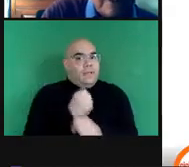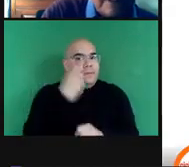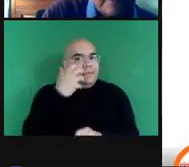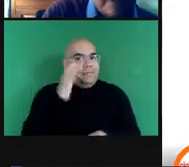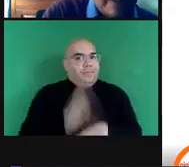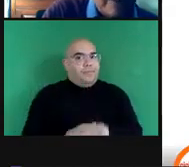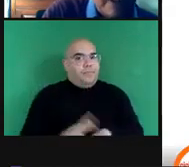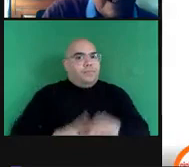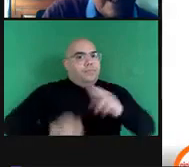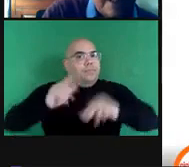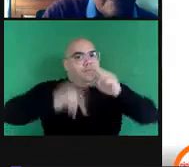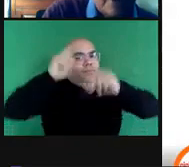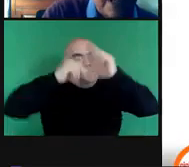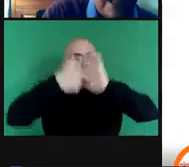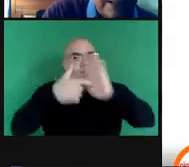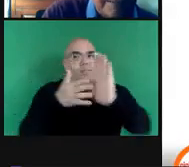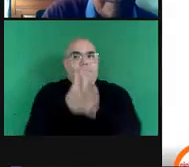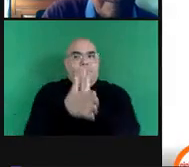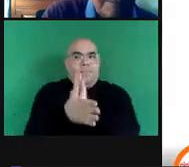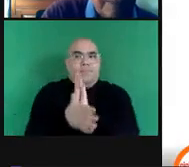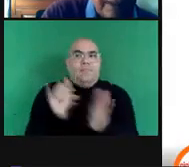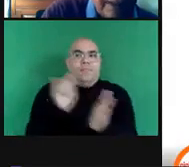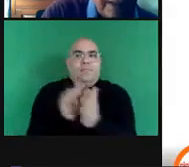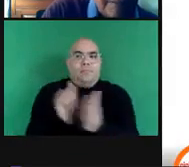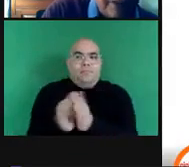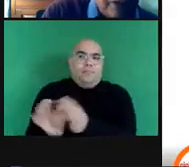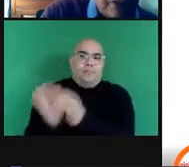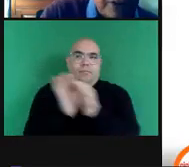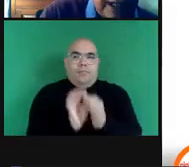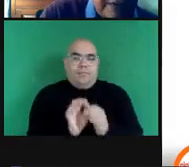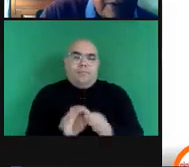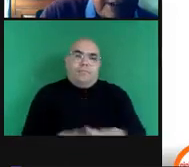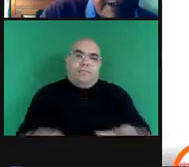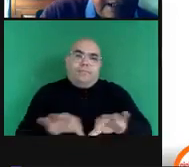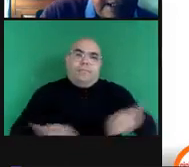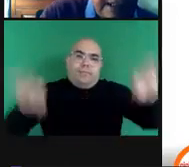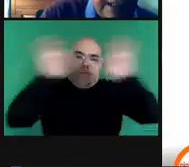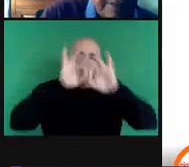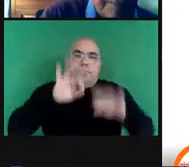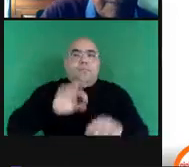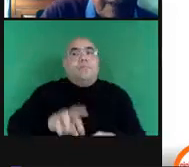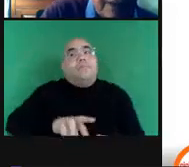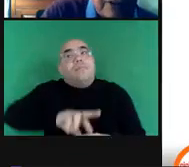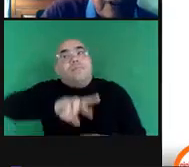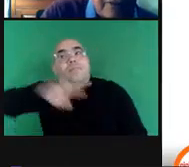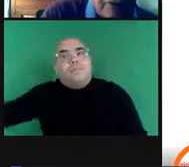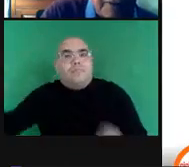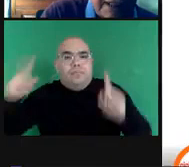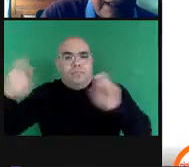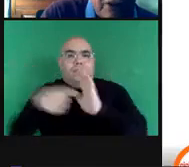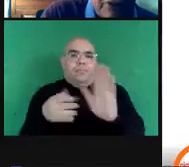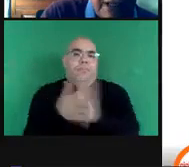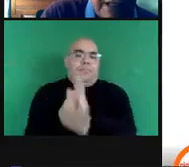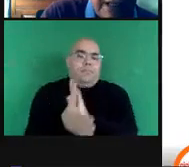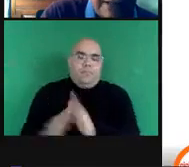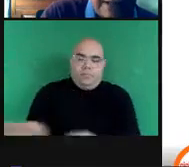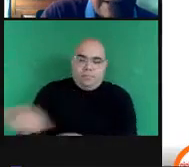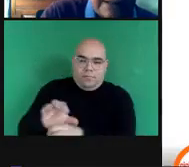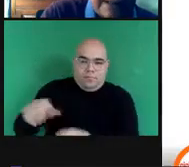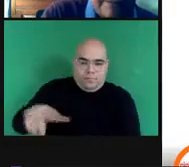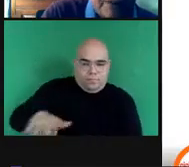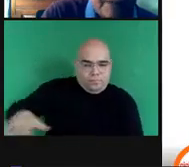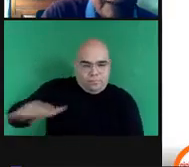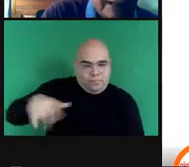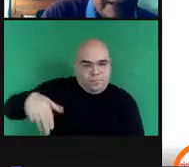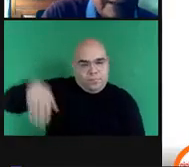creación patrimonial importante. Pero otros, en cambio, insisten en que en una zona monumental no debería realizarse